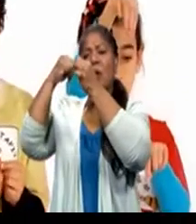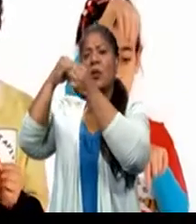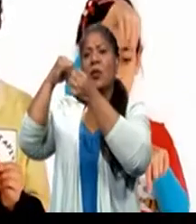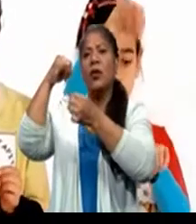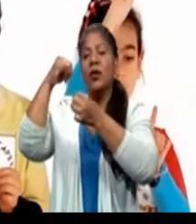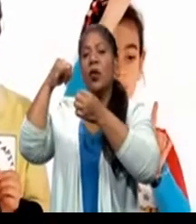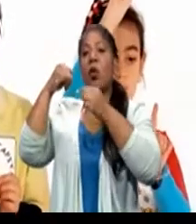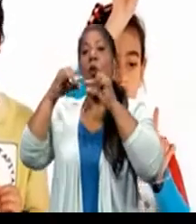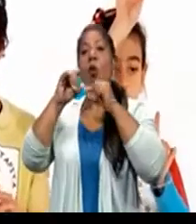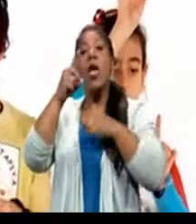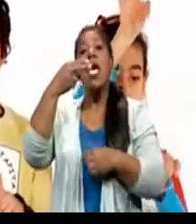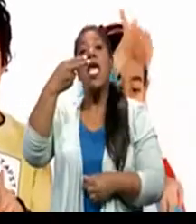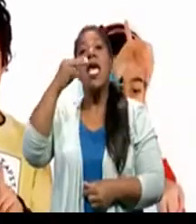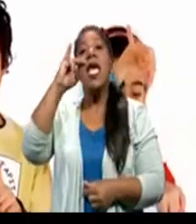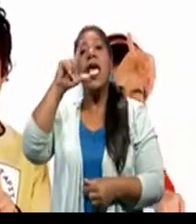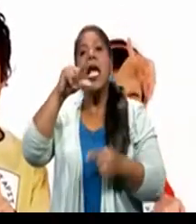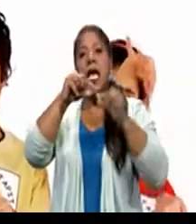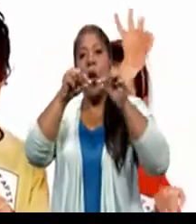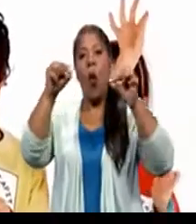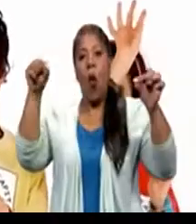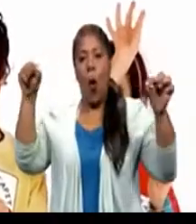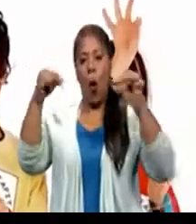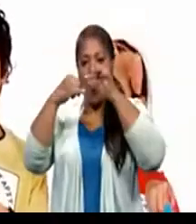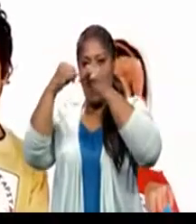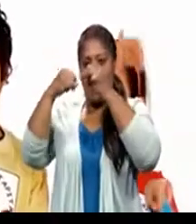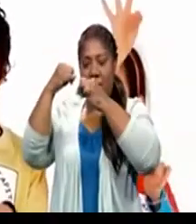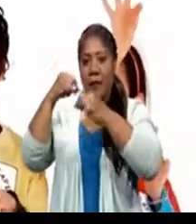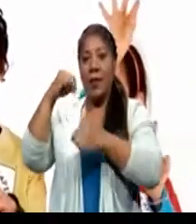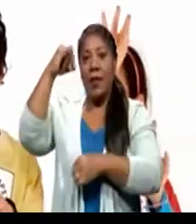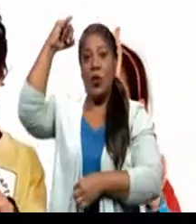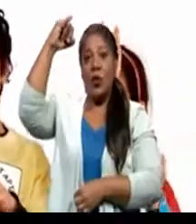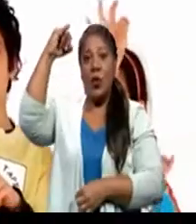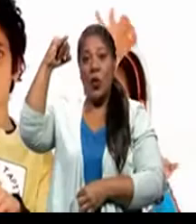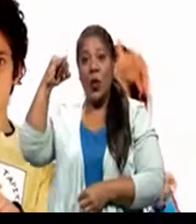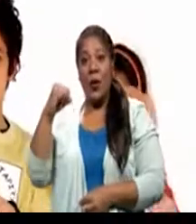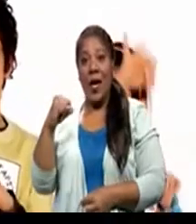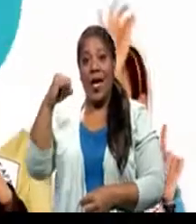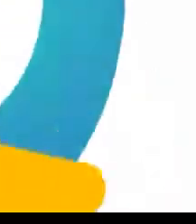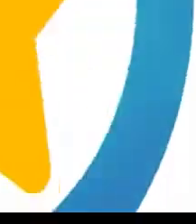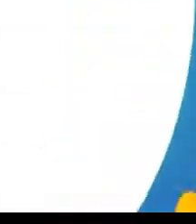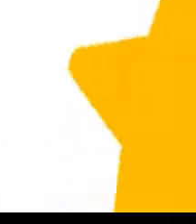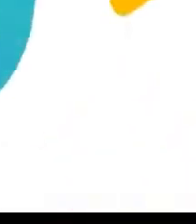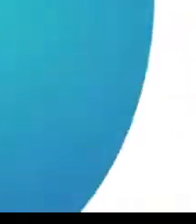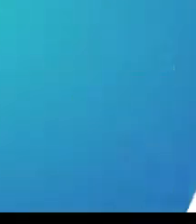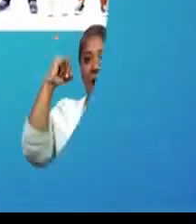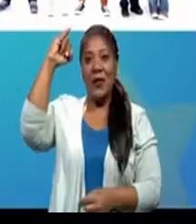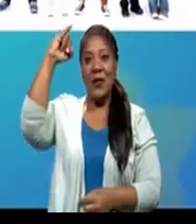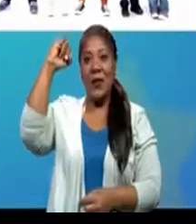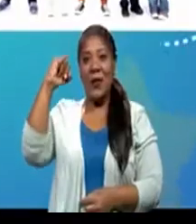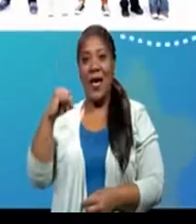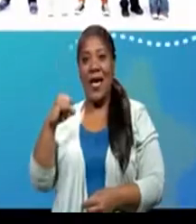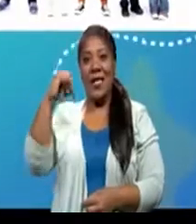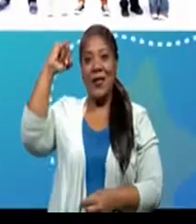dedo, tiro y el dedo sube y baja, sube y baja, sube y baja.